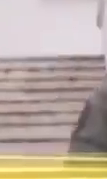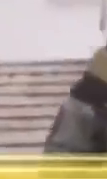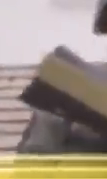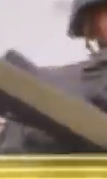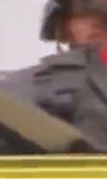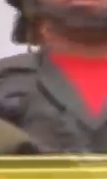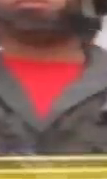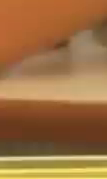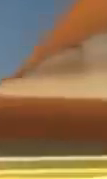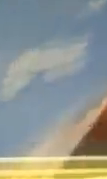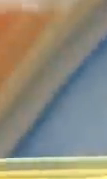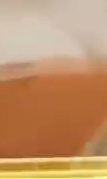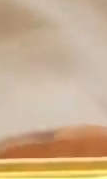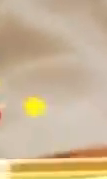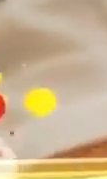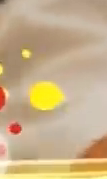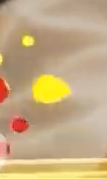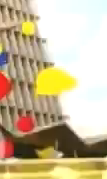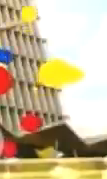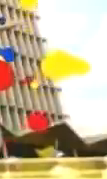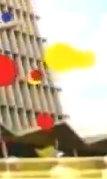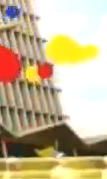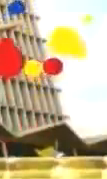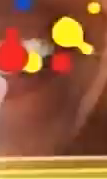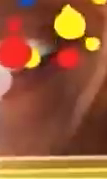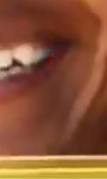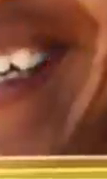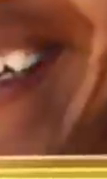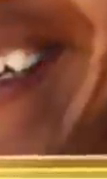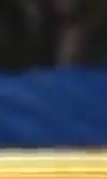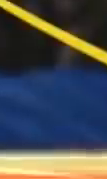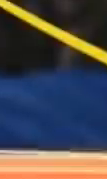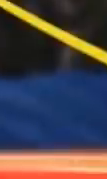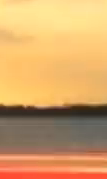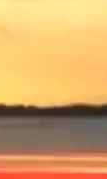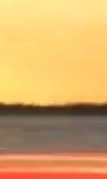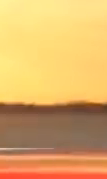Esta transmisión conjunta de radio y televisión.